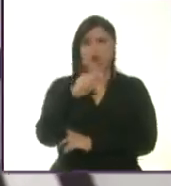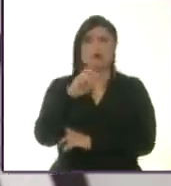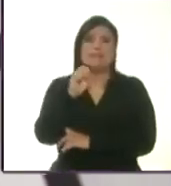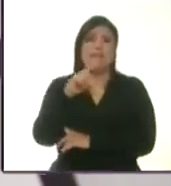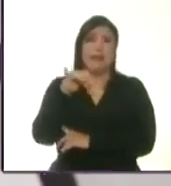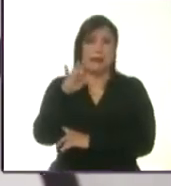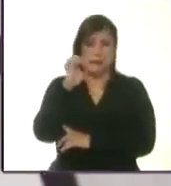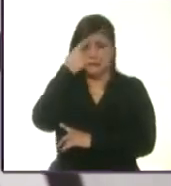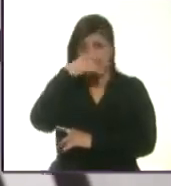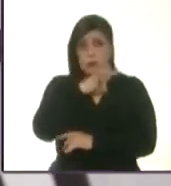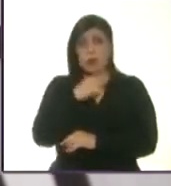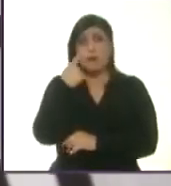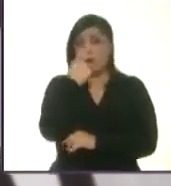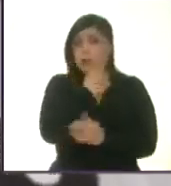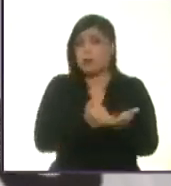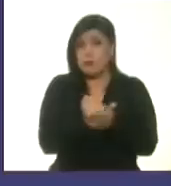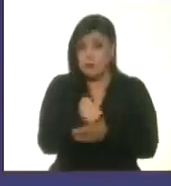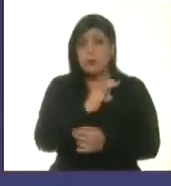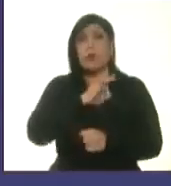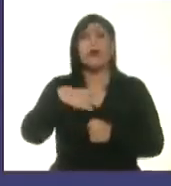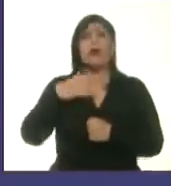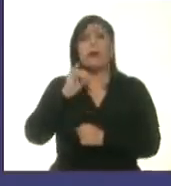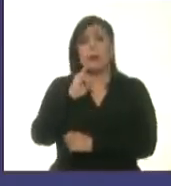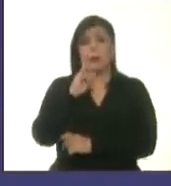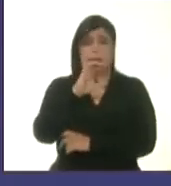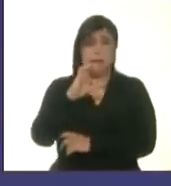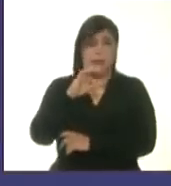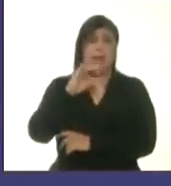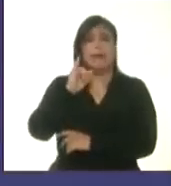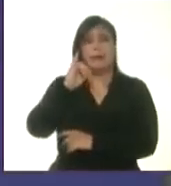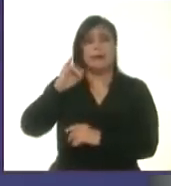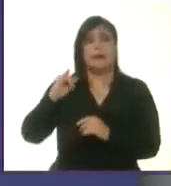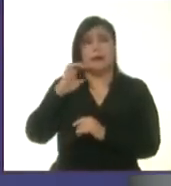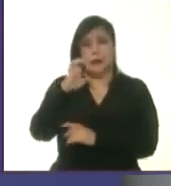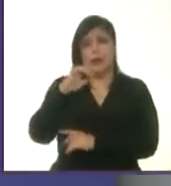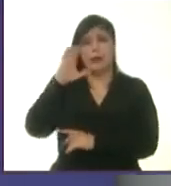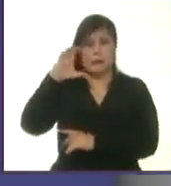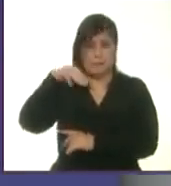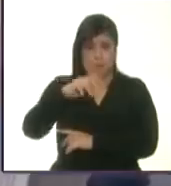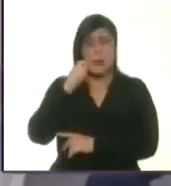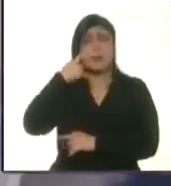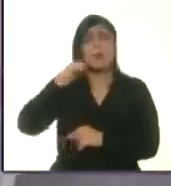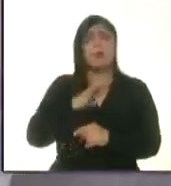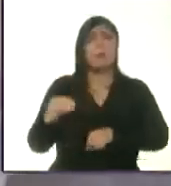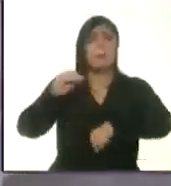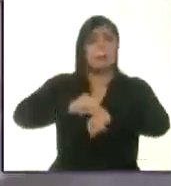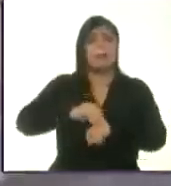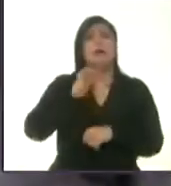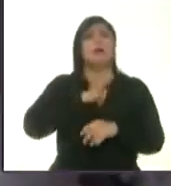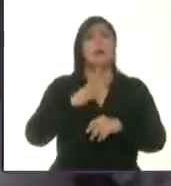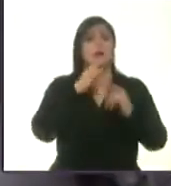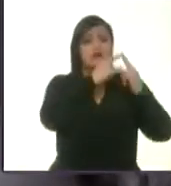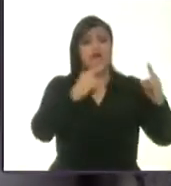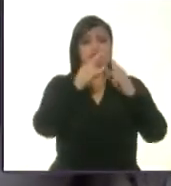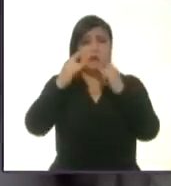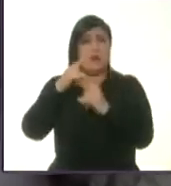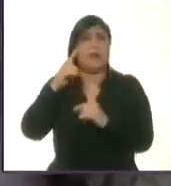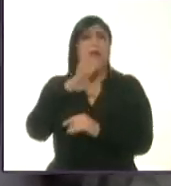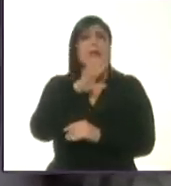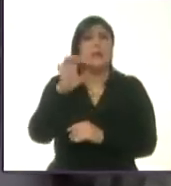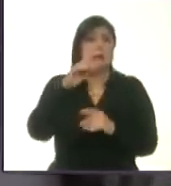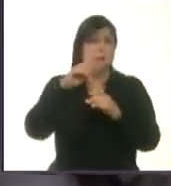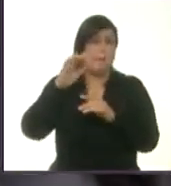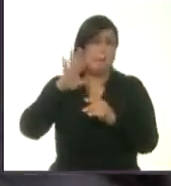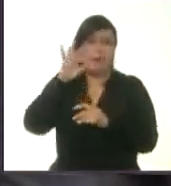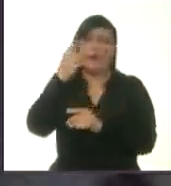podamos ejercer este derecho el instituto electoral de la ciudad de méxico instalará 43 mil quinientas urnas dentro de las